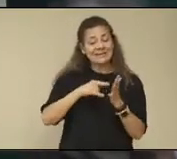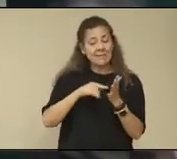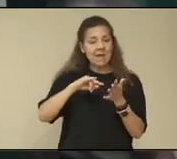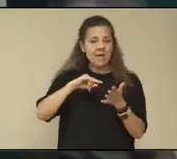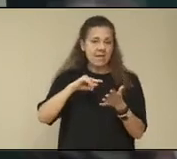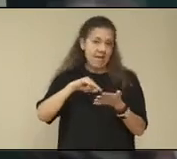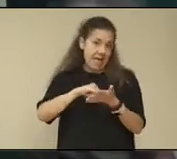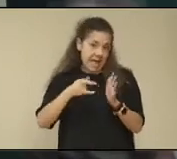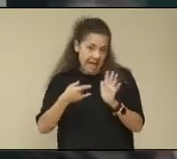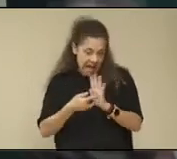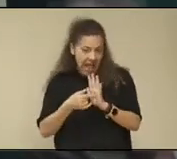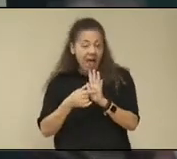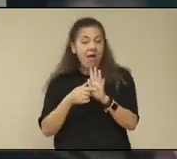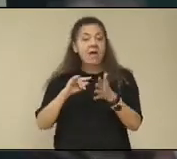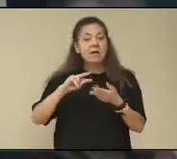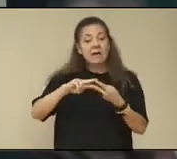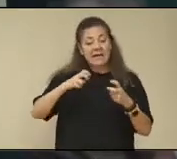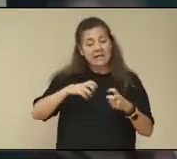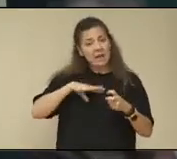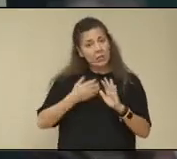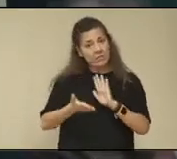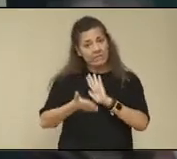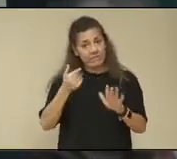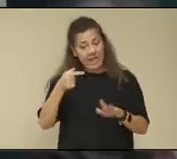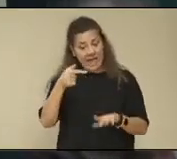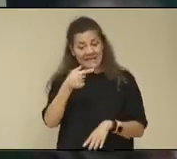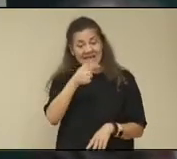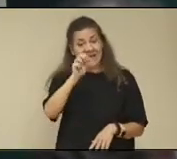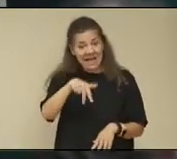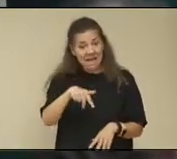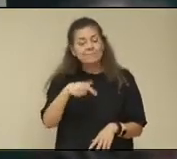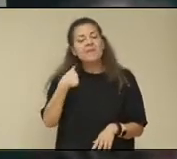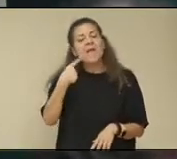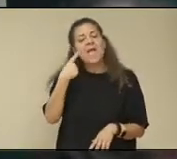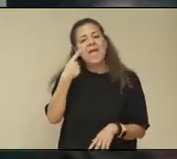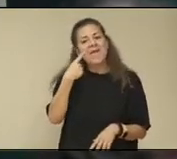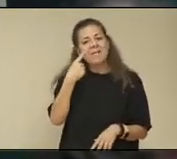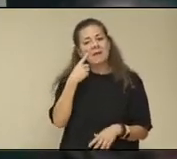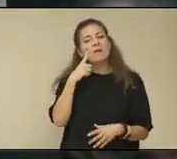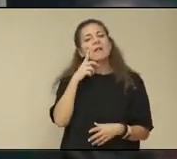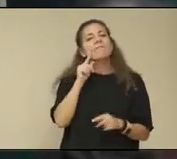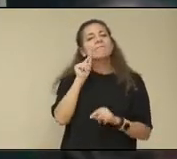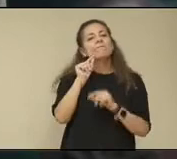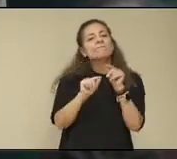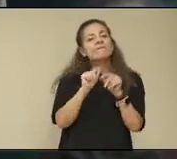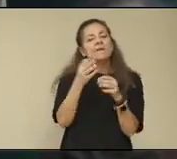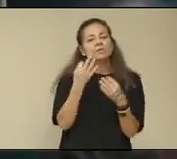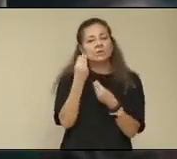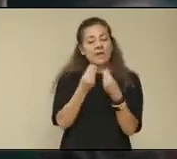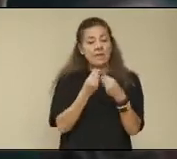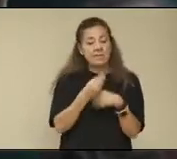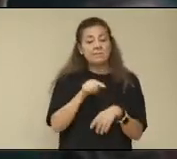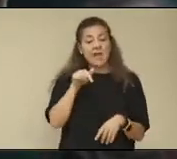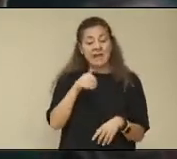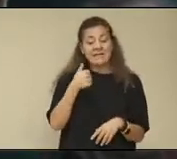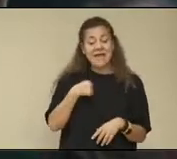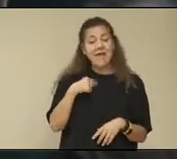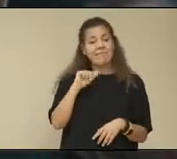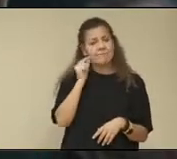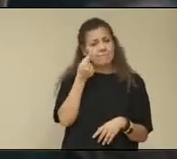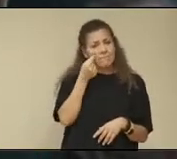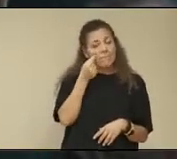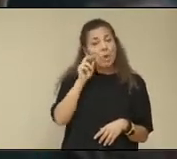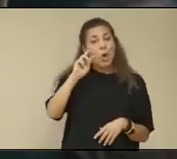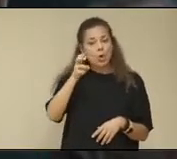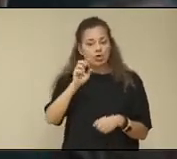puede hacer es eliminar el gen y ver cómo se comporta el virus. Y entonces ya vimos hace años con